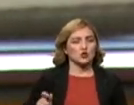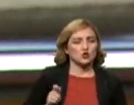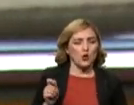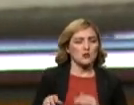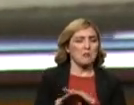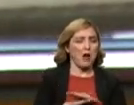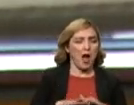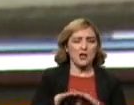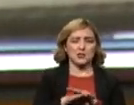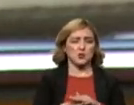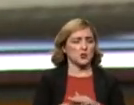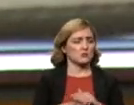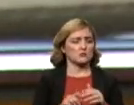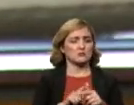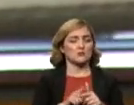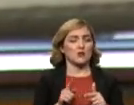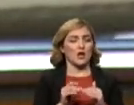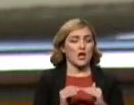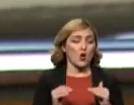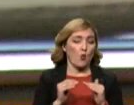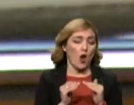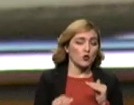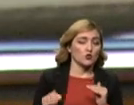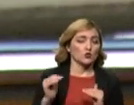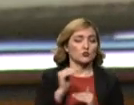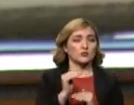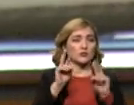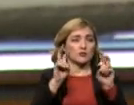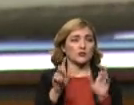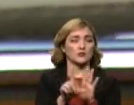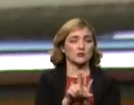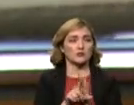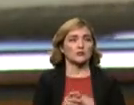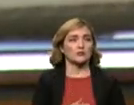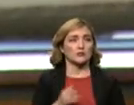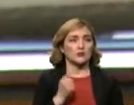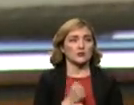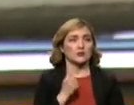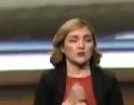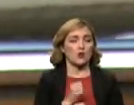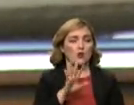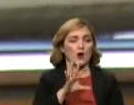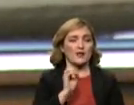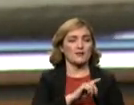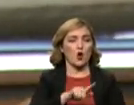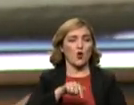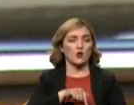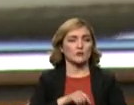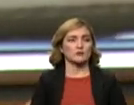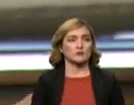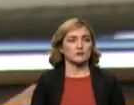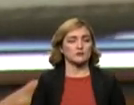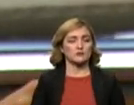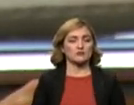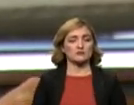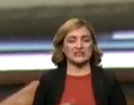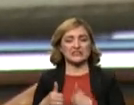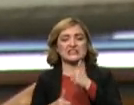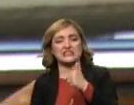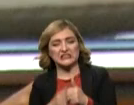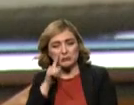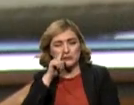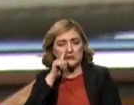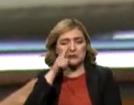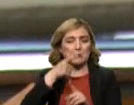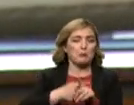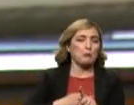mínimo igual o superior a lo que se marca en términos legales y trabaja al menos 40 horas. En el caso de subempleo, el